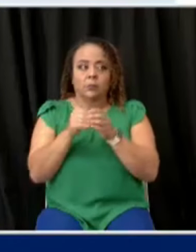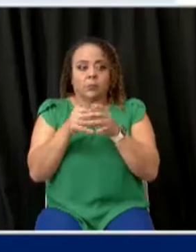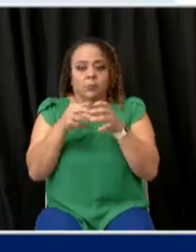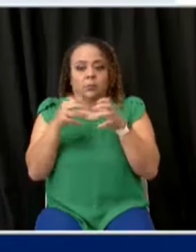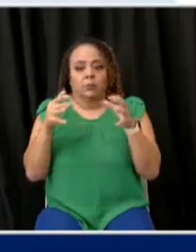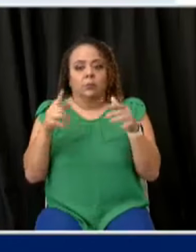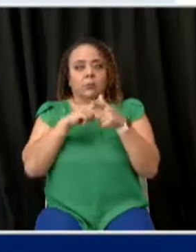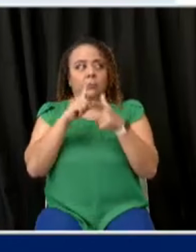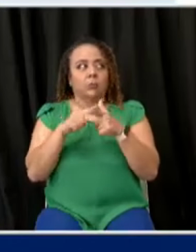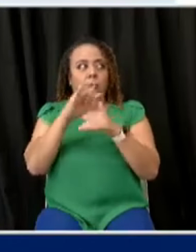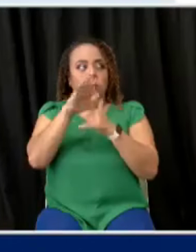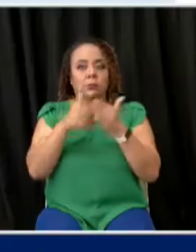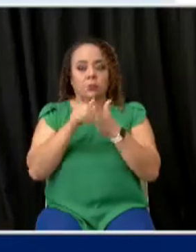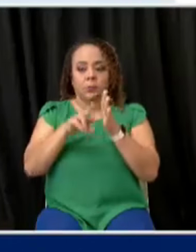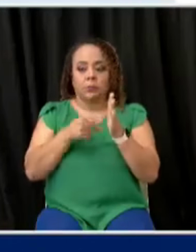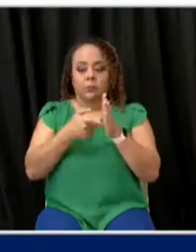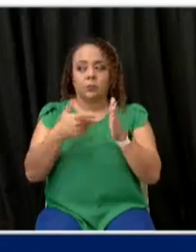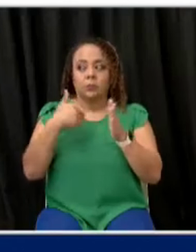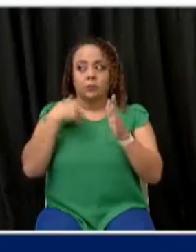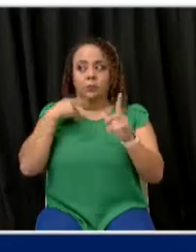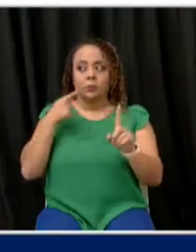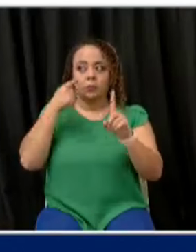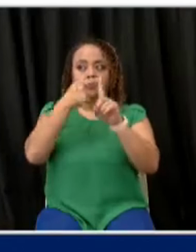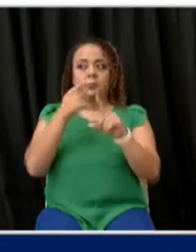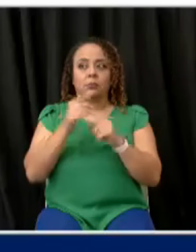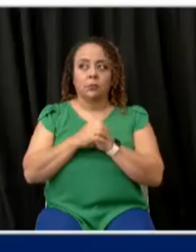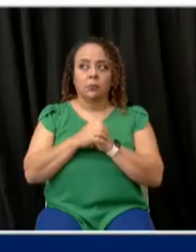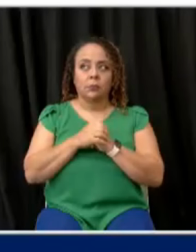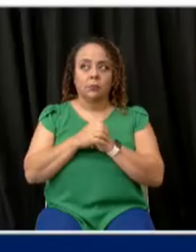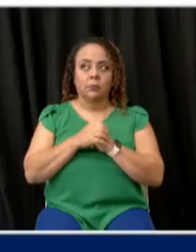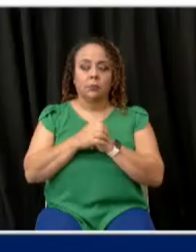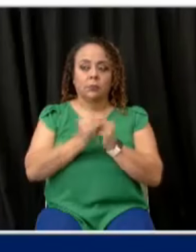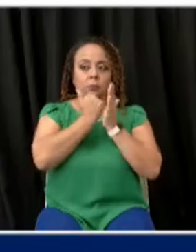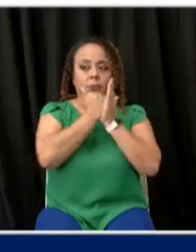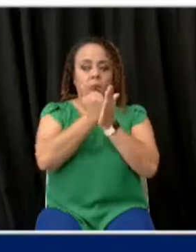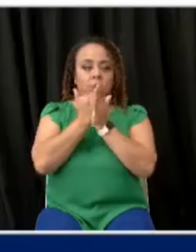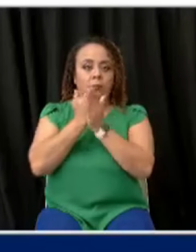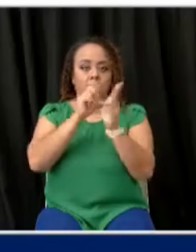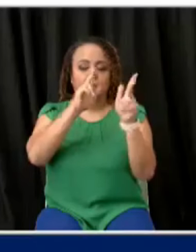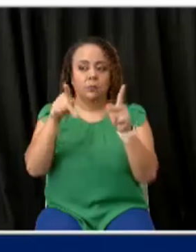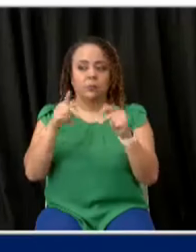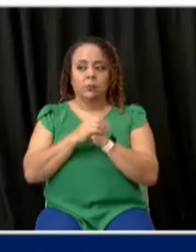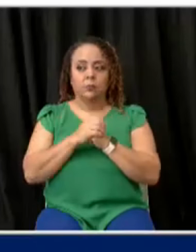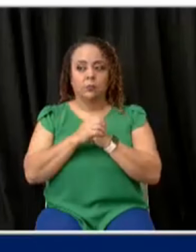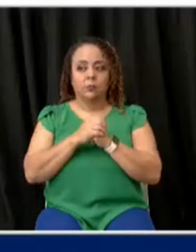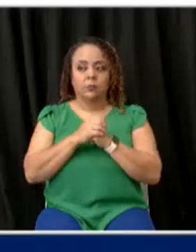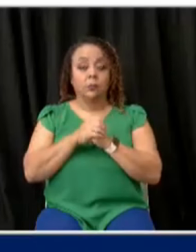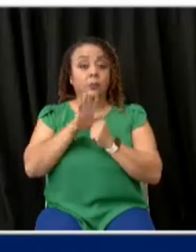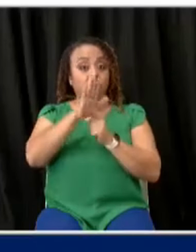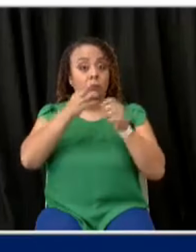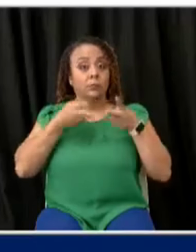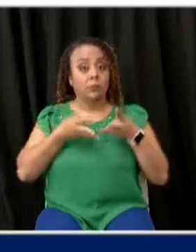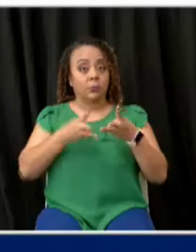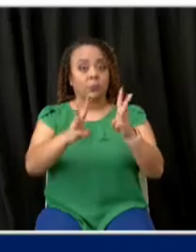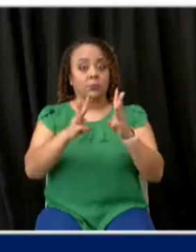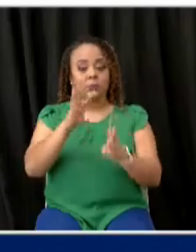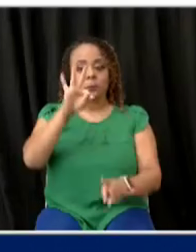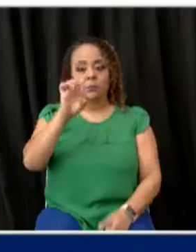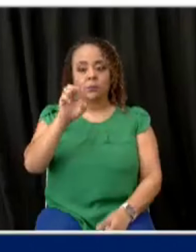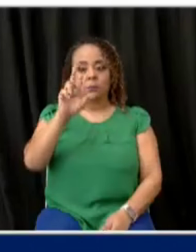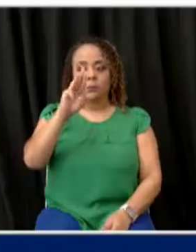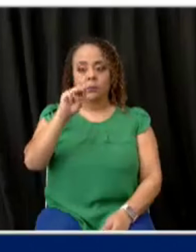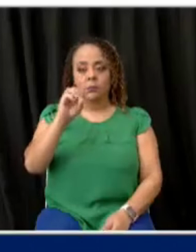Entonces, todo significa de tener la intención de que ayudemos a la persona, que sus mecanismos